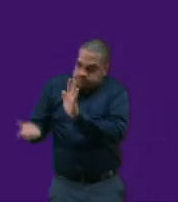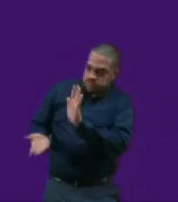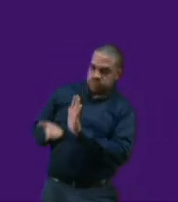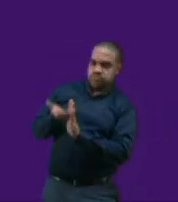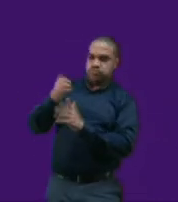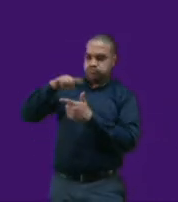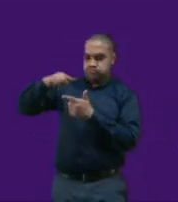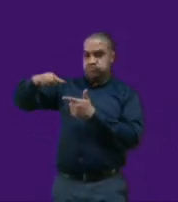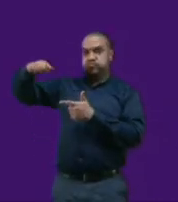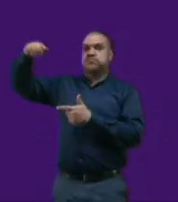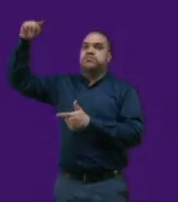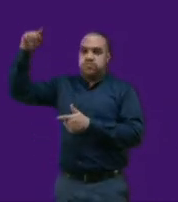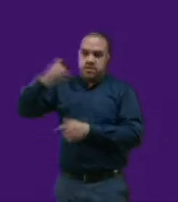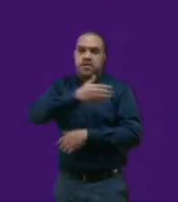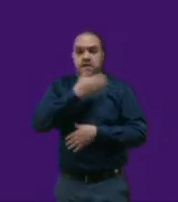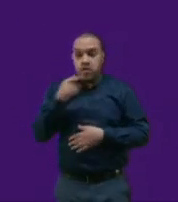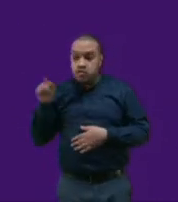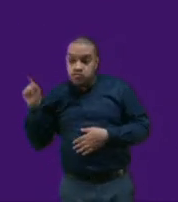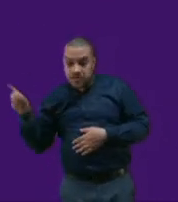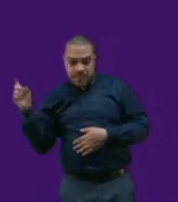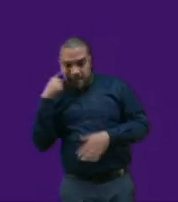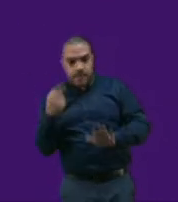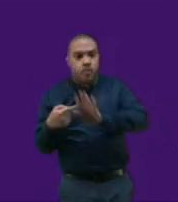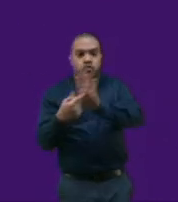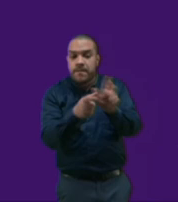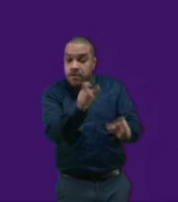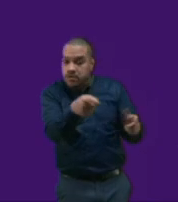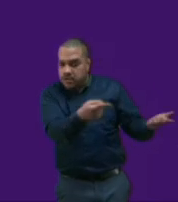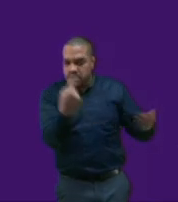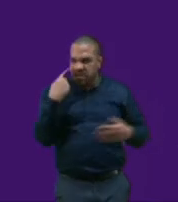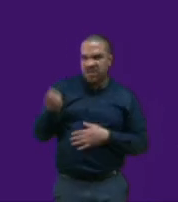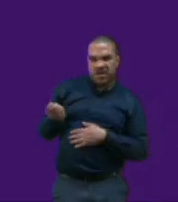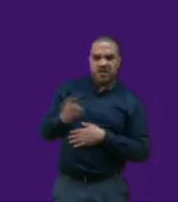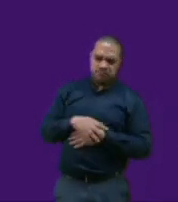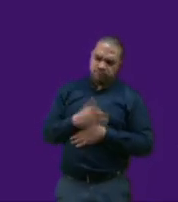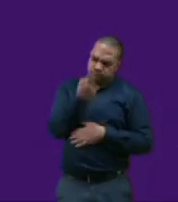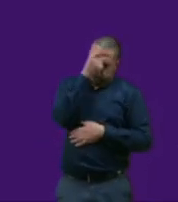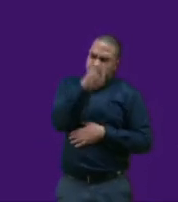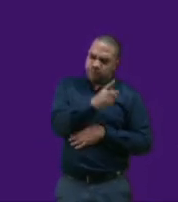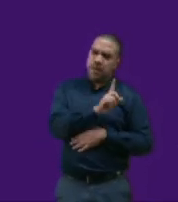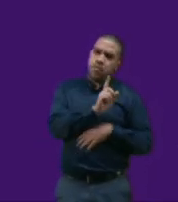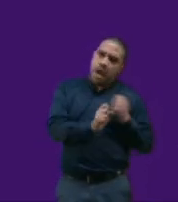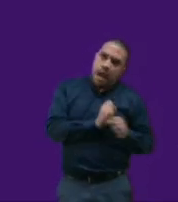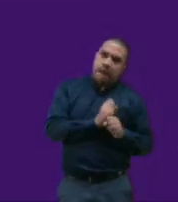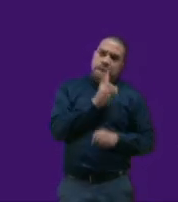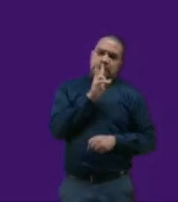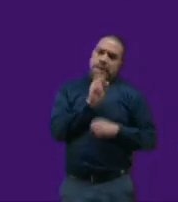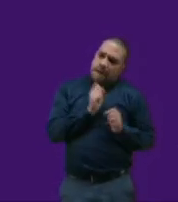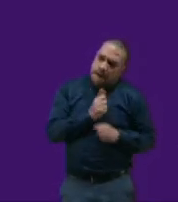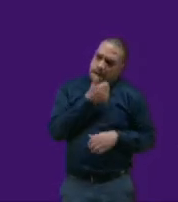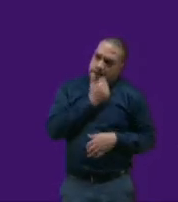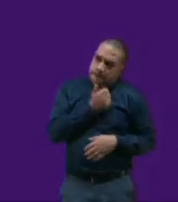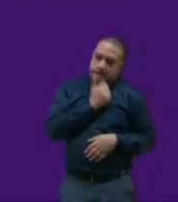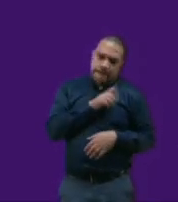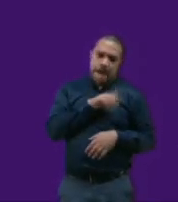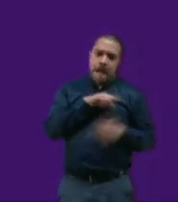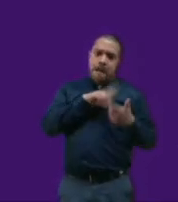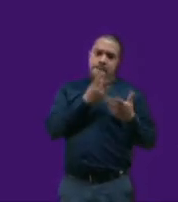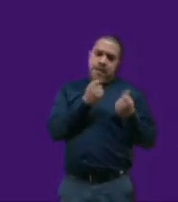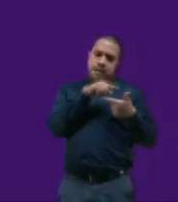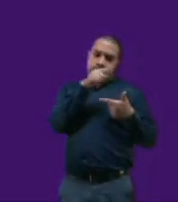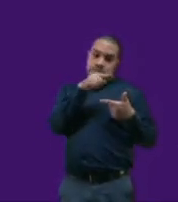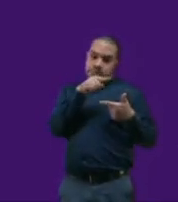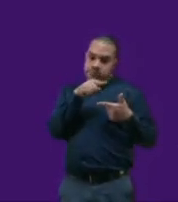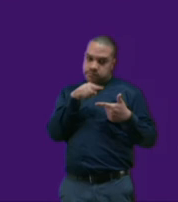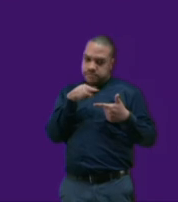mostrar cuál es el camino hacia esa rentabilidad. Posiblemente en tu negocio, un negocio de software, uno